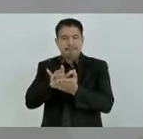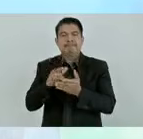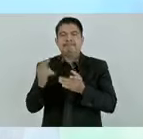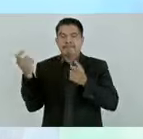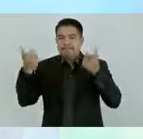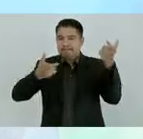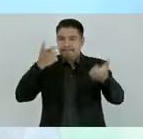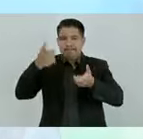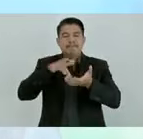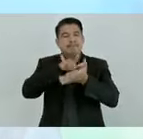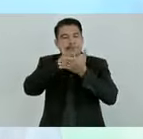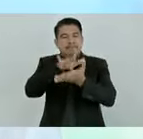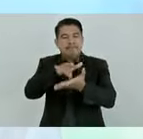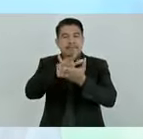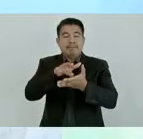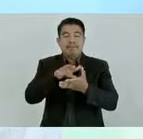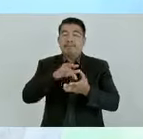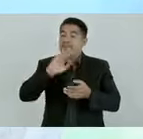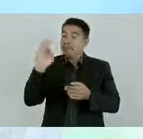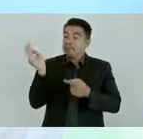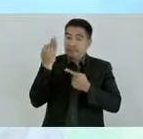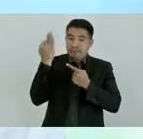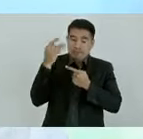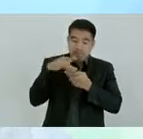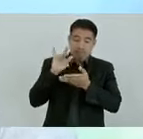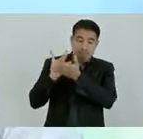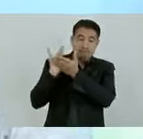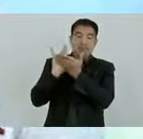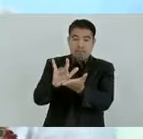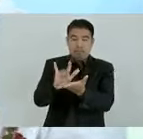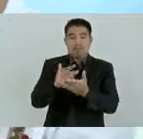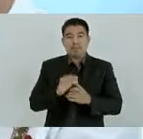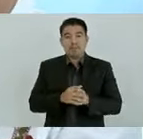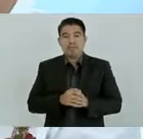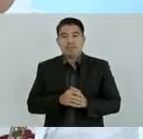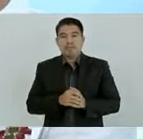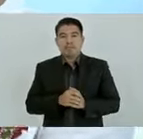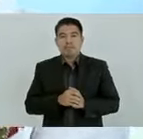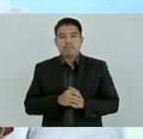inversiones del gobierno federal. Vamos a